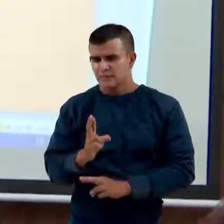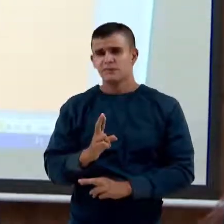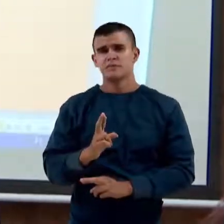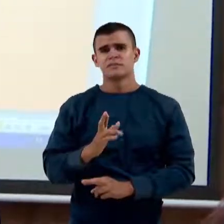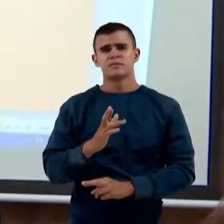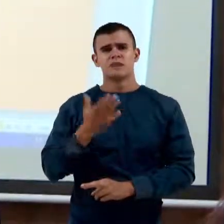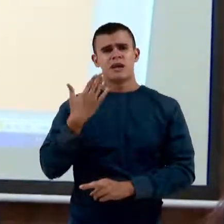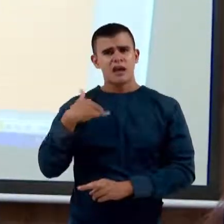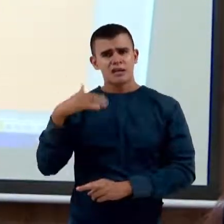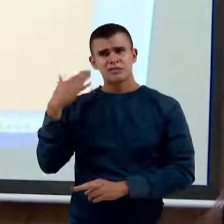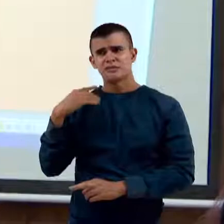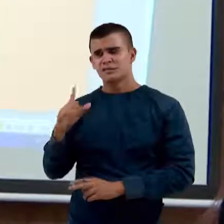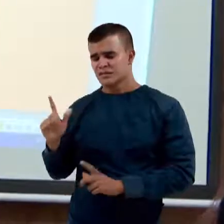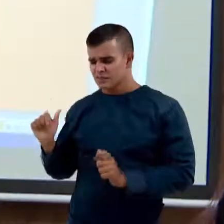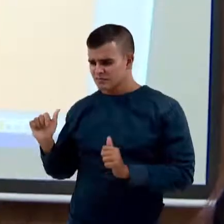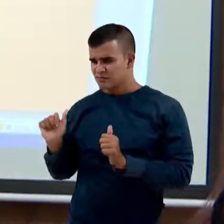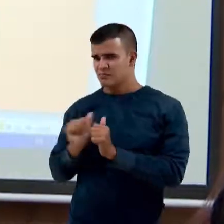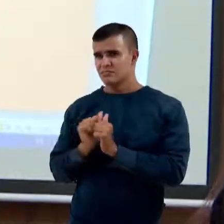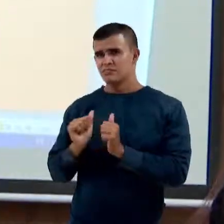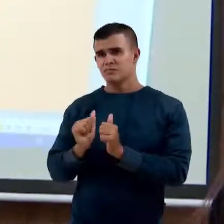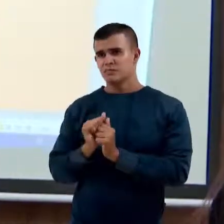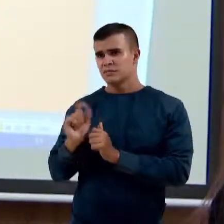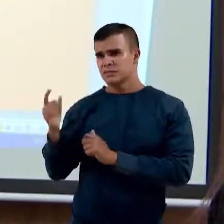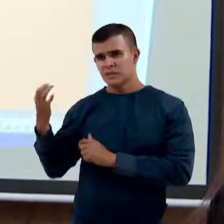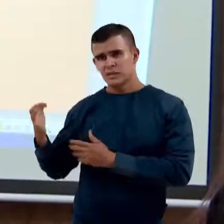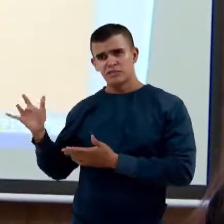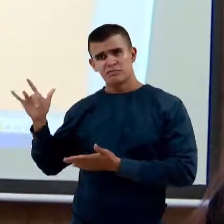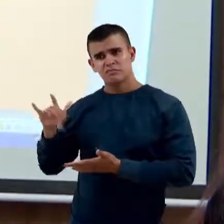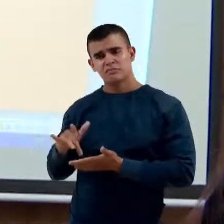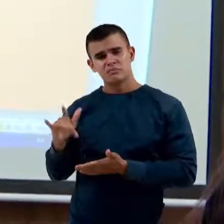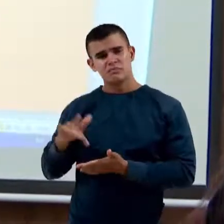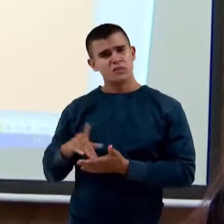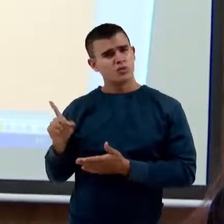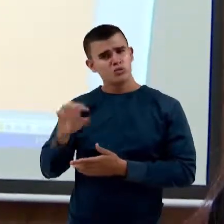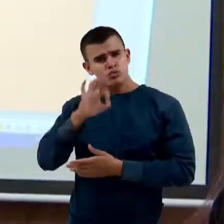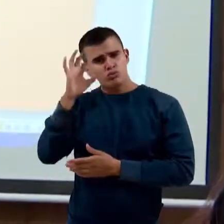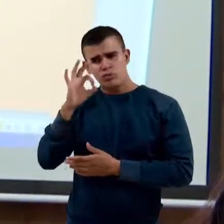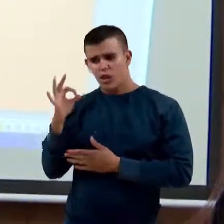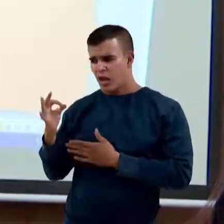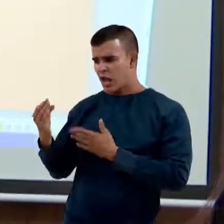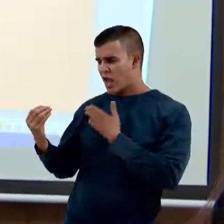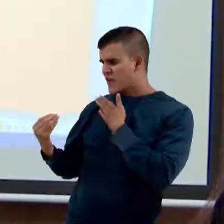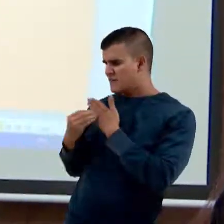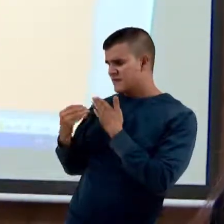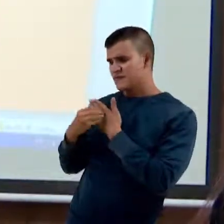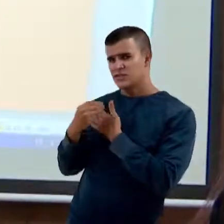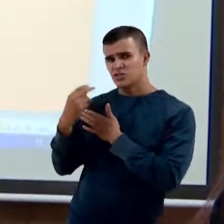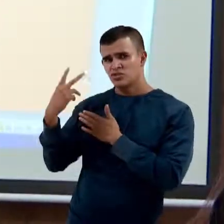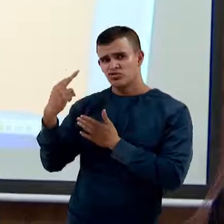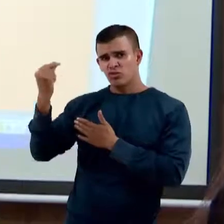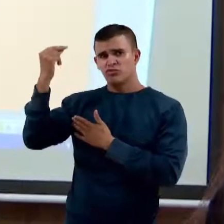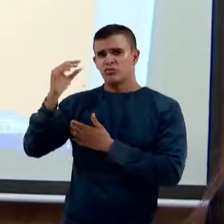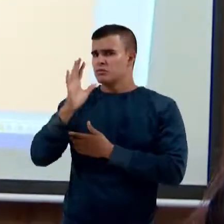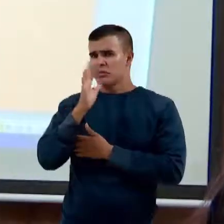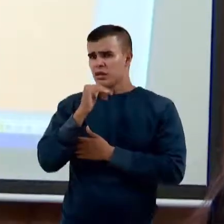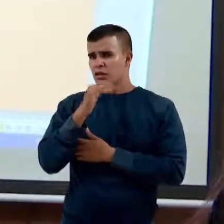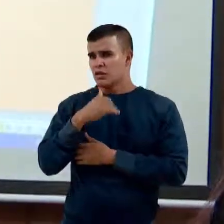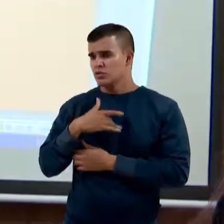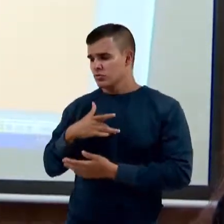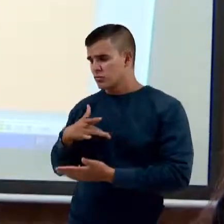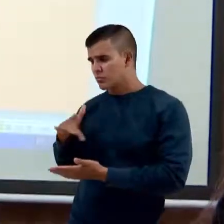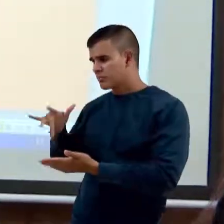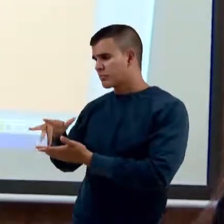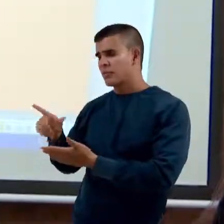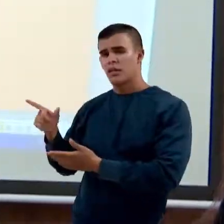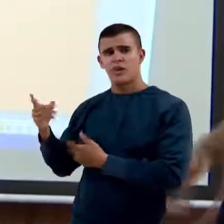con mucho respeto, porque siempre estuvo allí presente en las cosas mías. Él nunca era capaz de decir no. Cuando yo llegaba